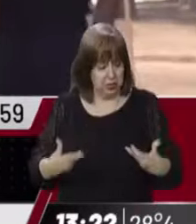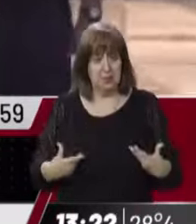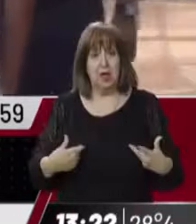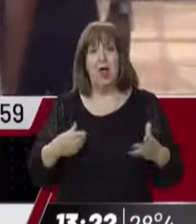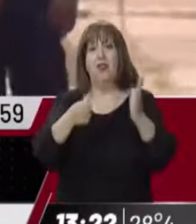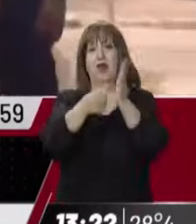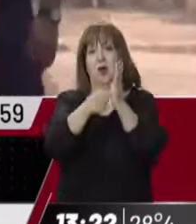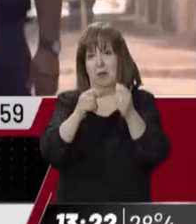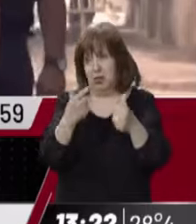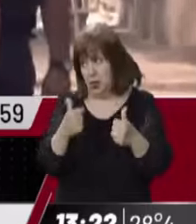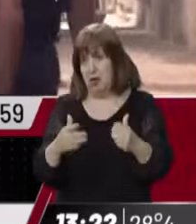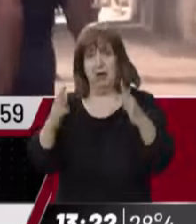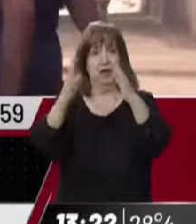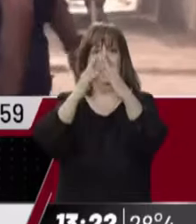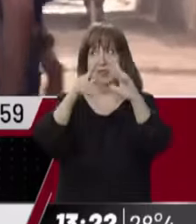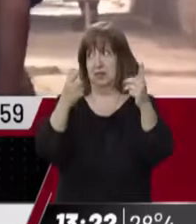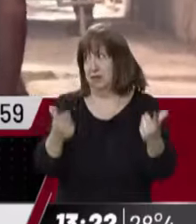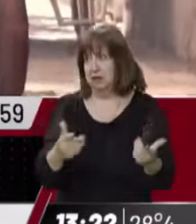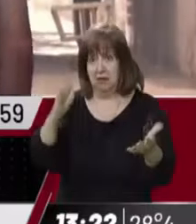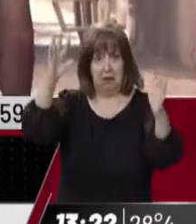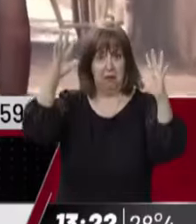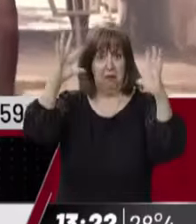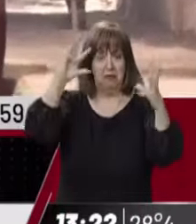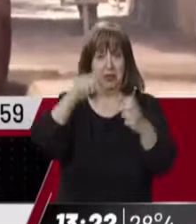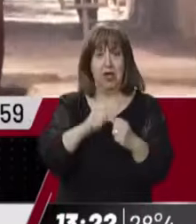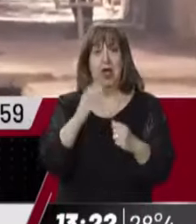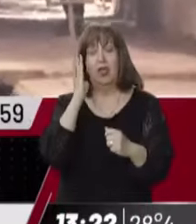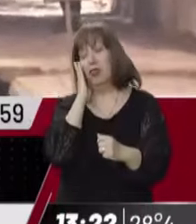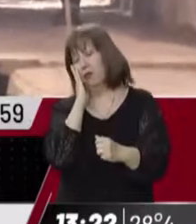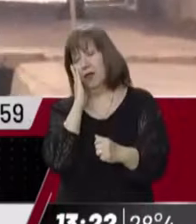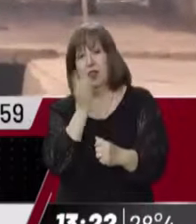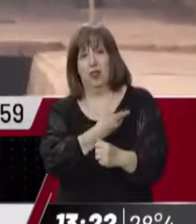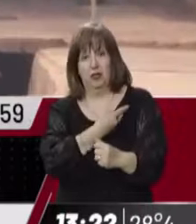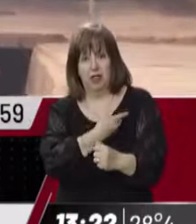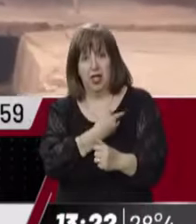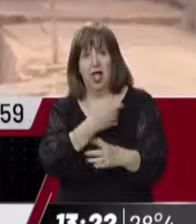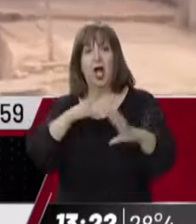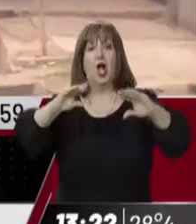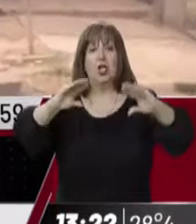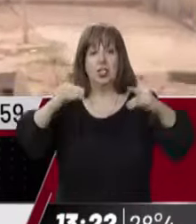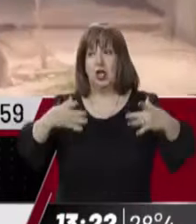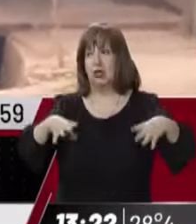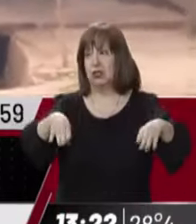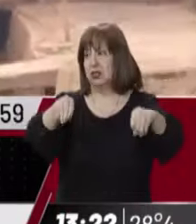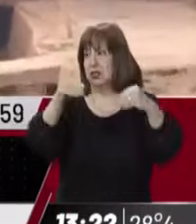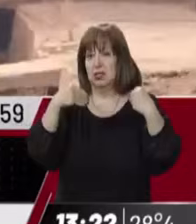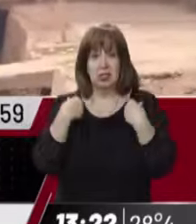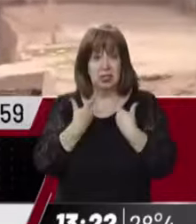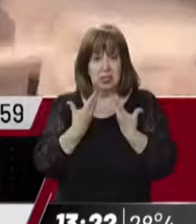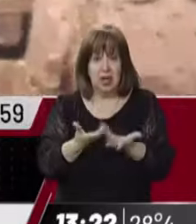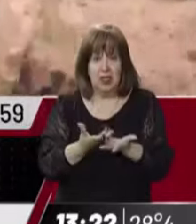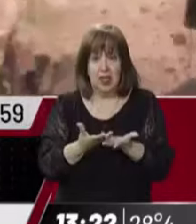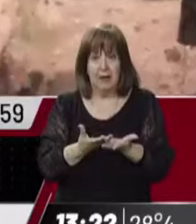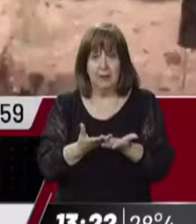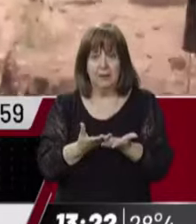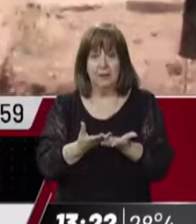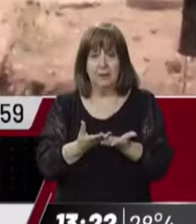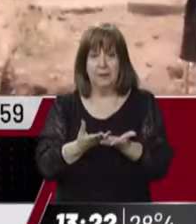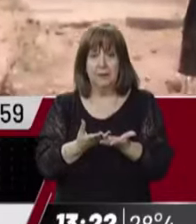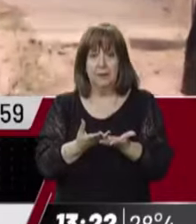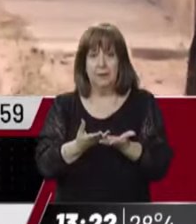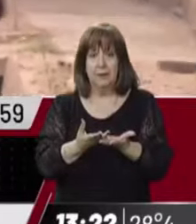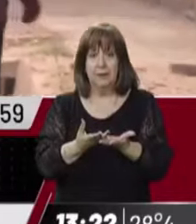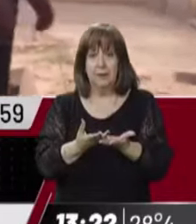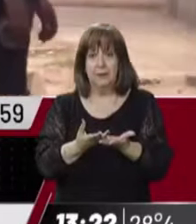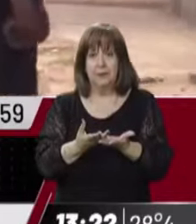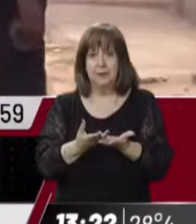documentación perdimos la casa perdimos todo no tenemos donde dormir no tenemos colchones no tenemos nada seguramente Marcela famia trabajadora trabajaron